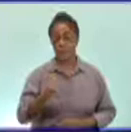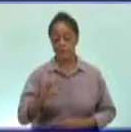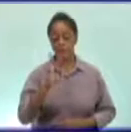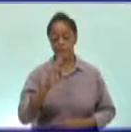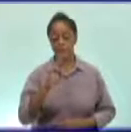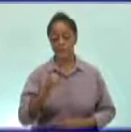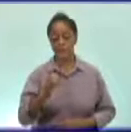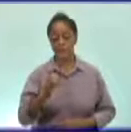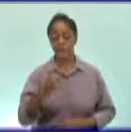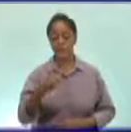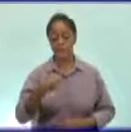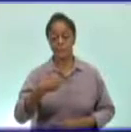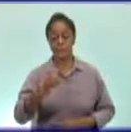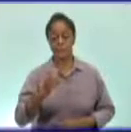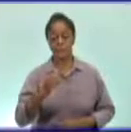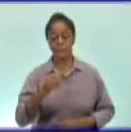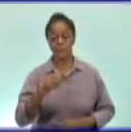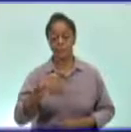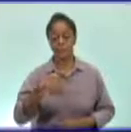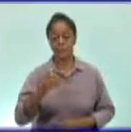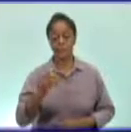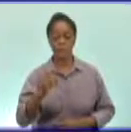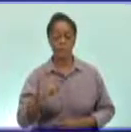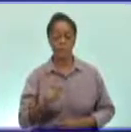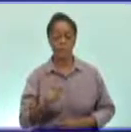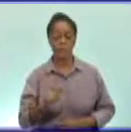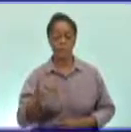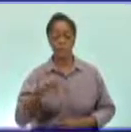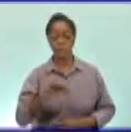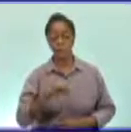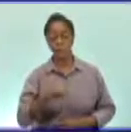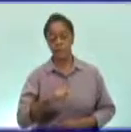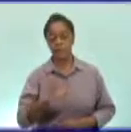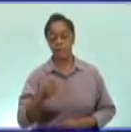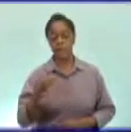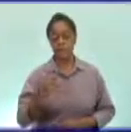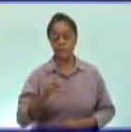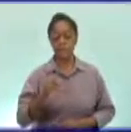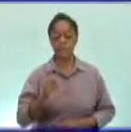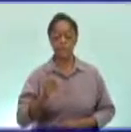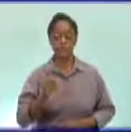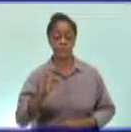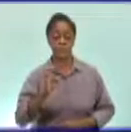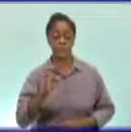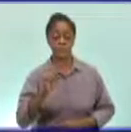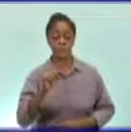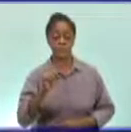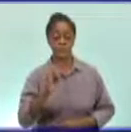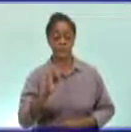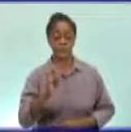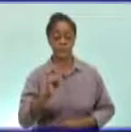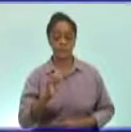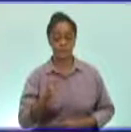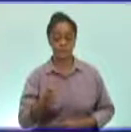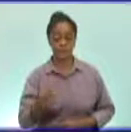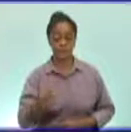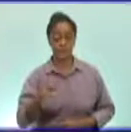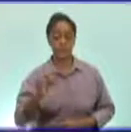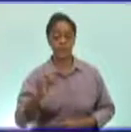los hongos. Igual que el reino de los protistas es igual que decir